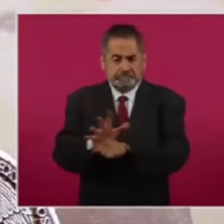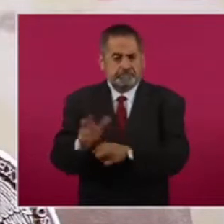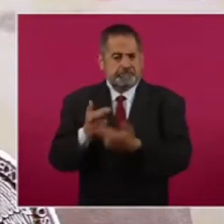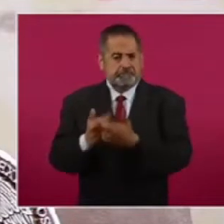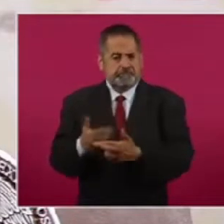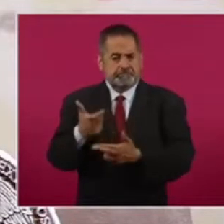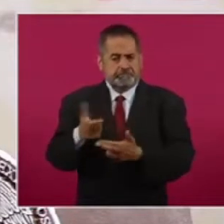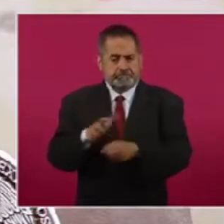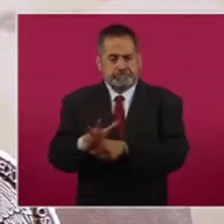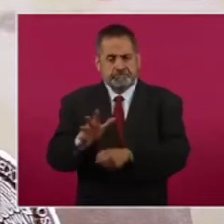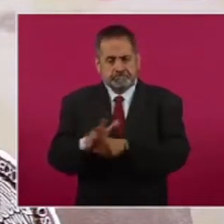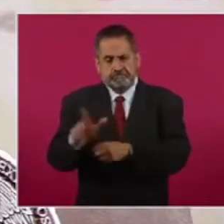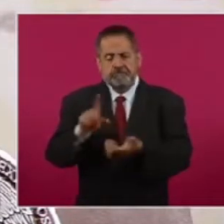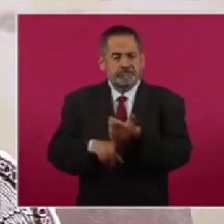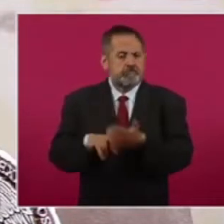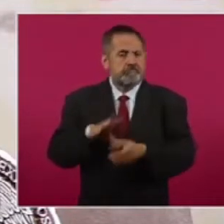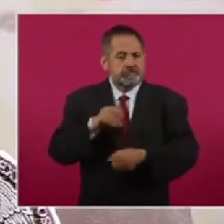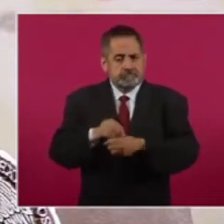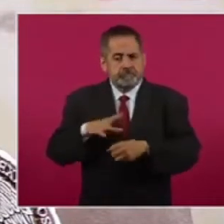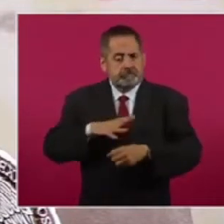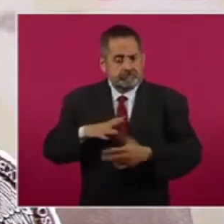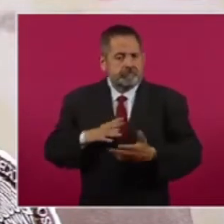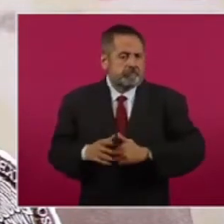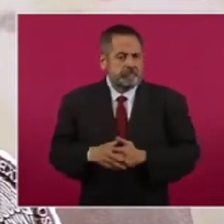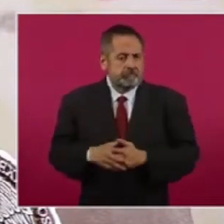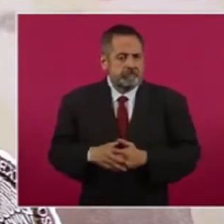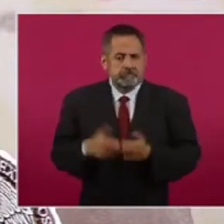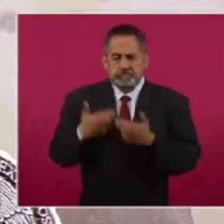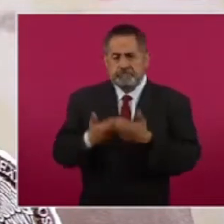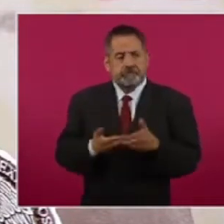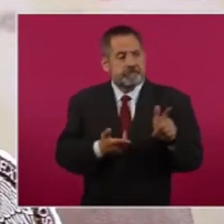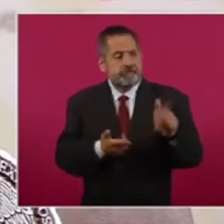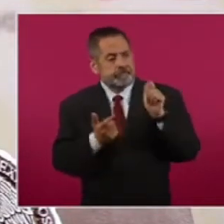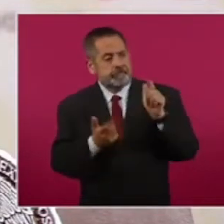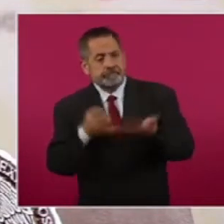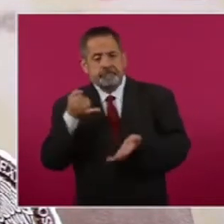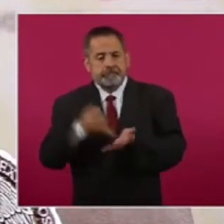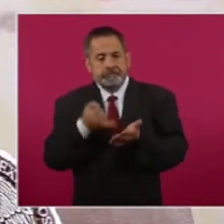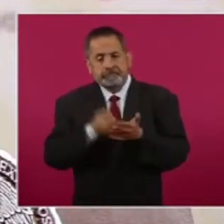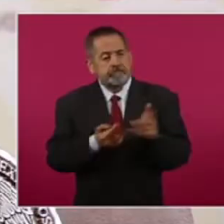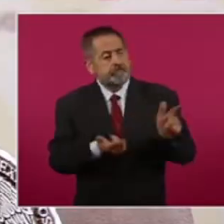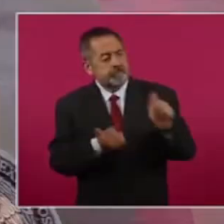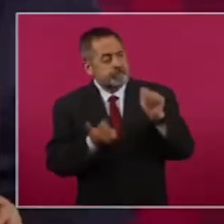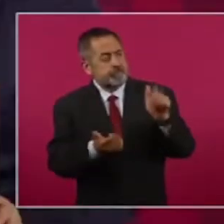y tenemos una buena recaudación.